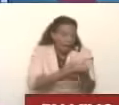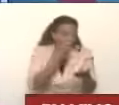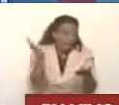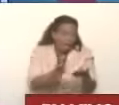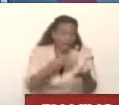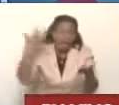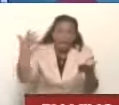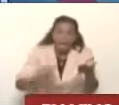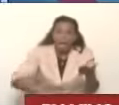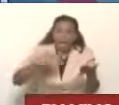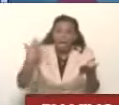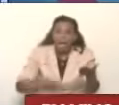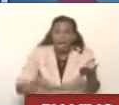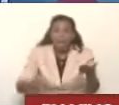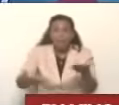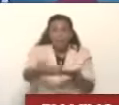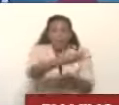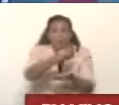que